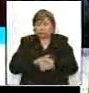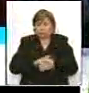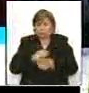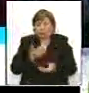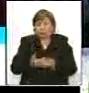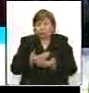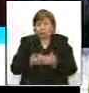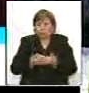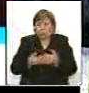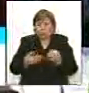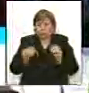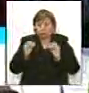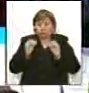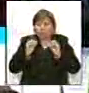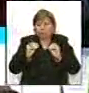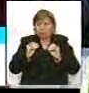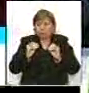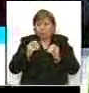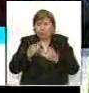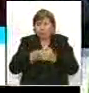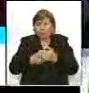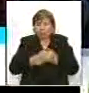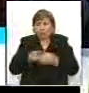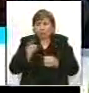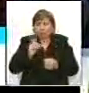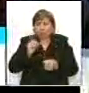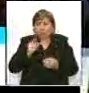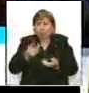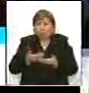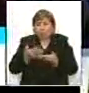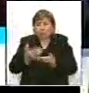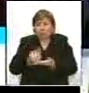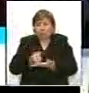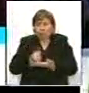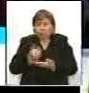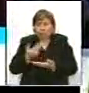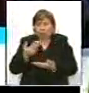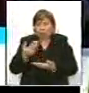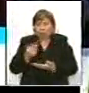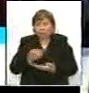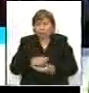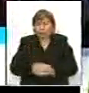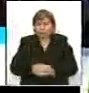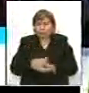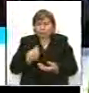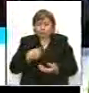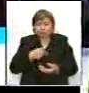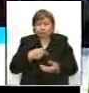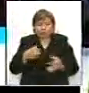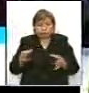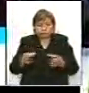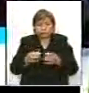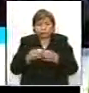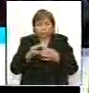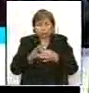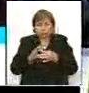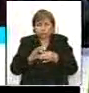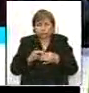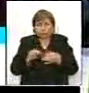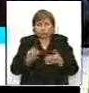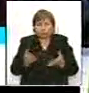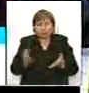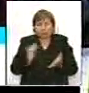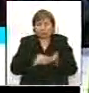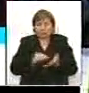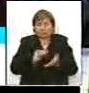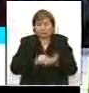simplemente hemos ganado acá, hemos ganado acá, y en realidad no se ha ganado nada porque cada uno hace lo que le da la gana. No tengo la respuesta, simplemente me he sumado a lo que ha comentado